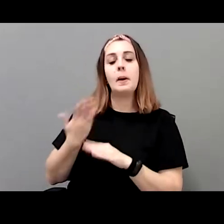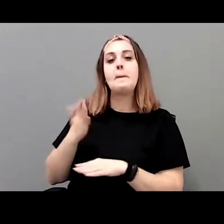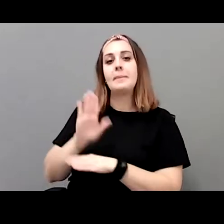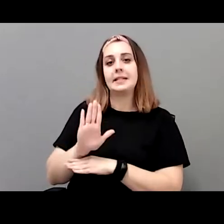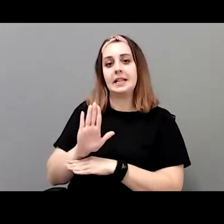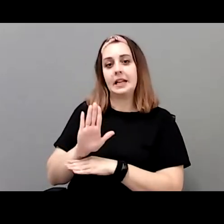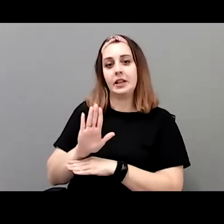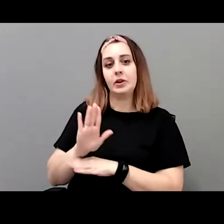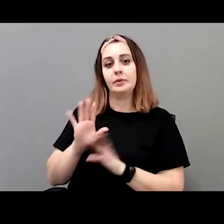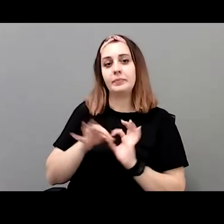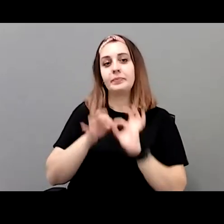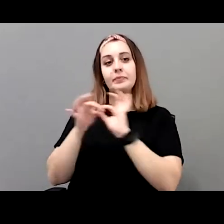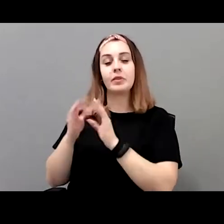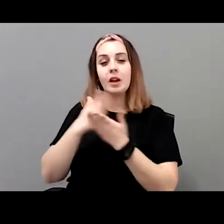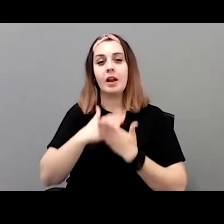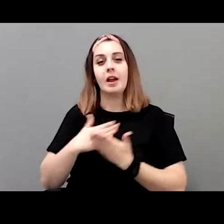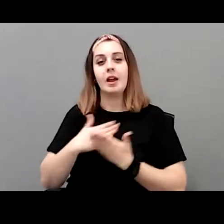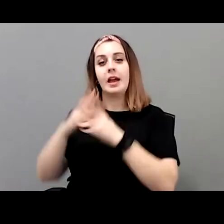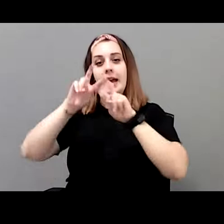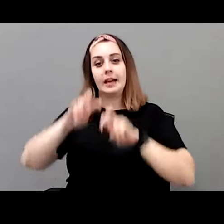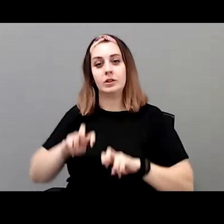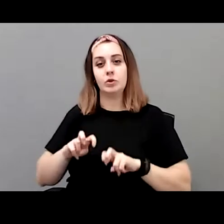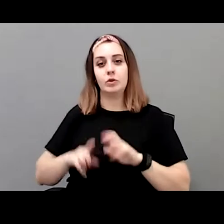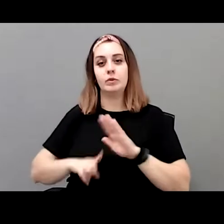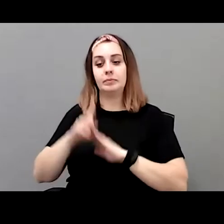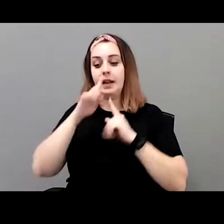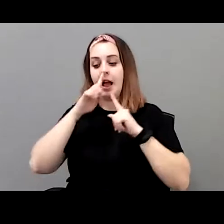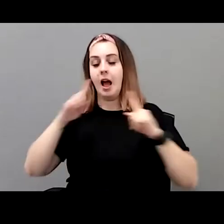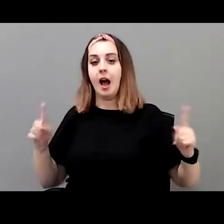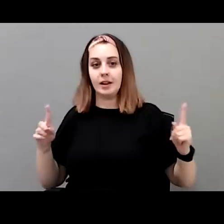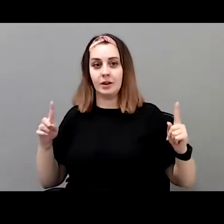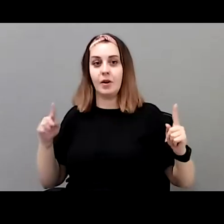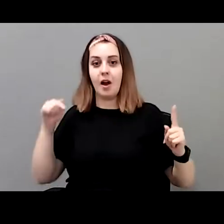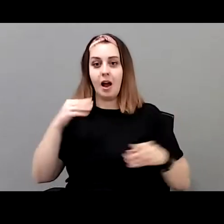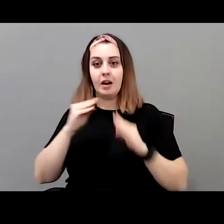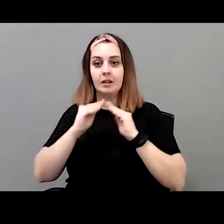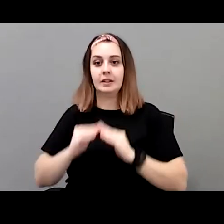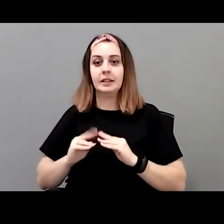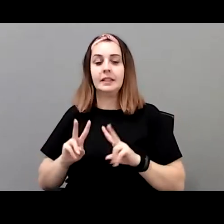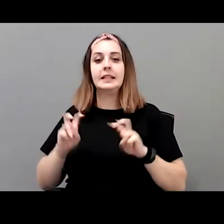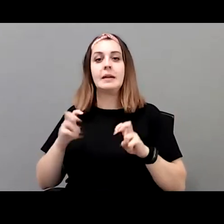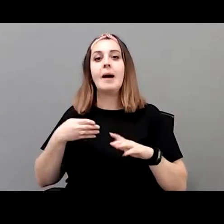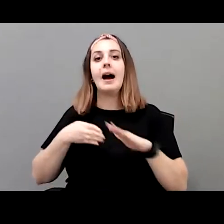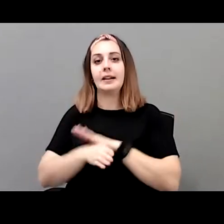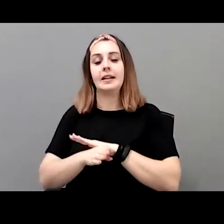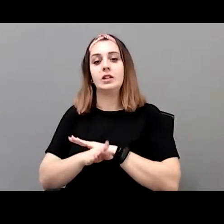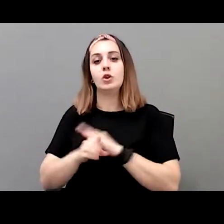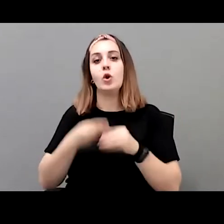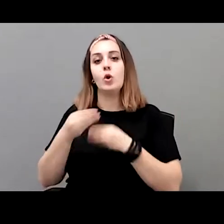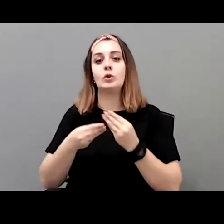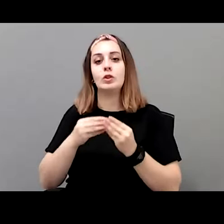presentación en relación a un estudio que estamos desarrollando durante todo este año sobre cómo es el acceso y el uso de los